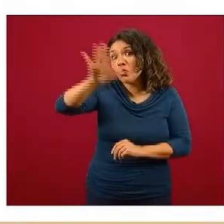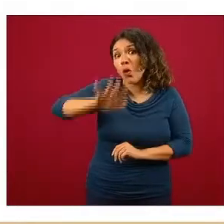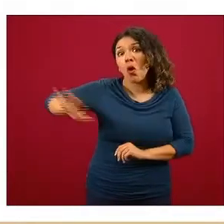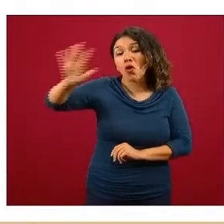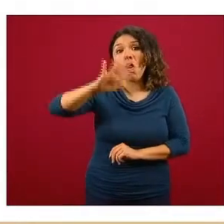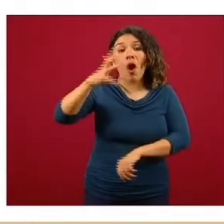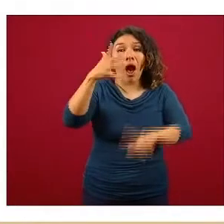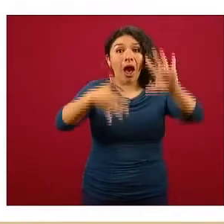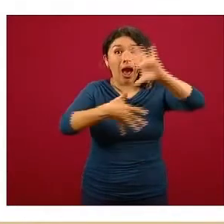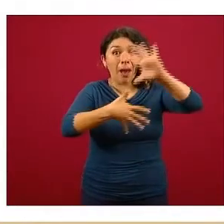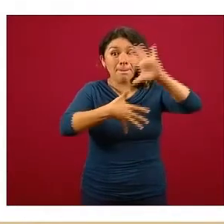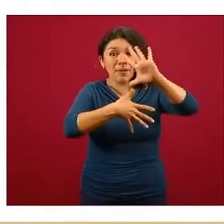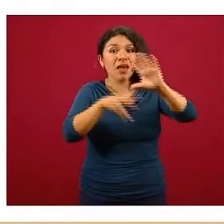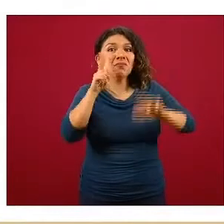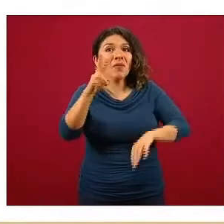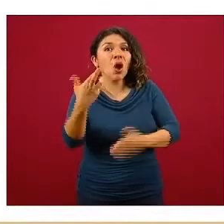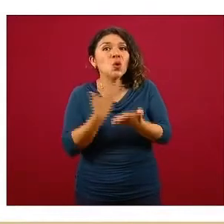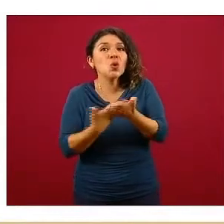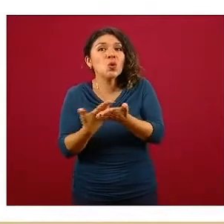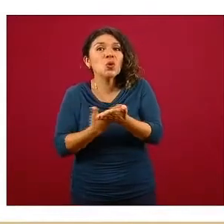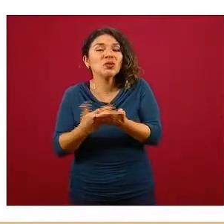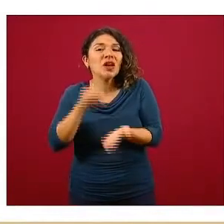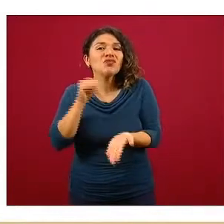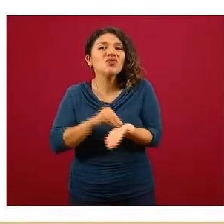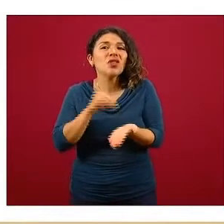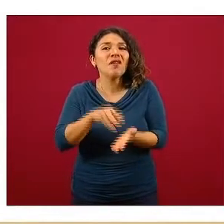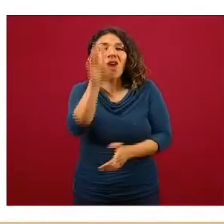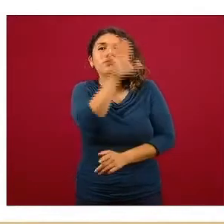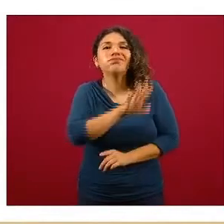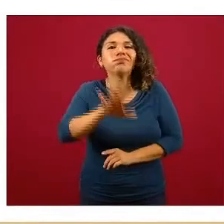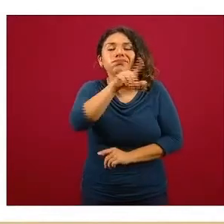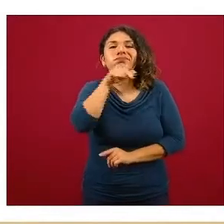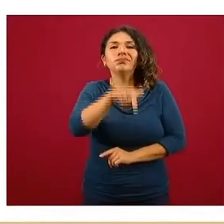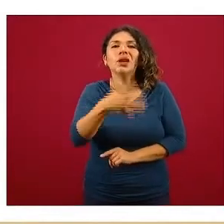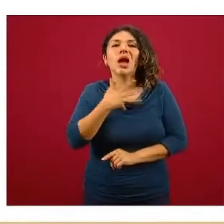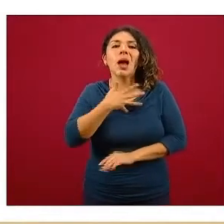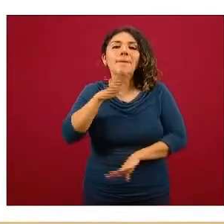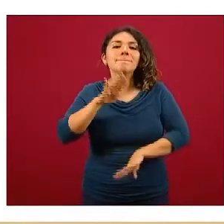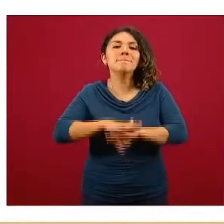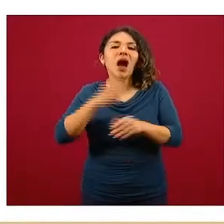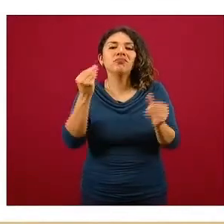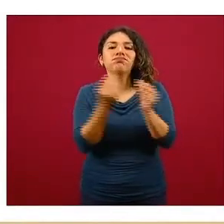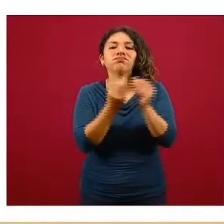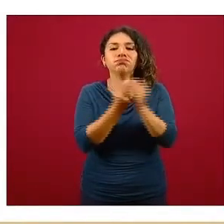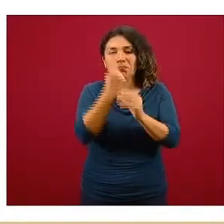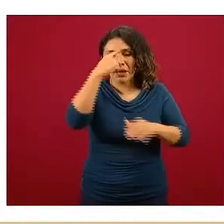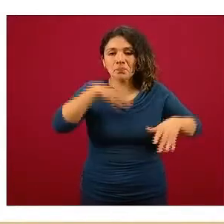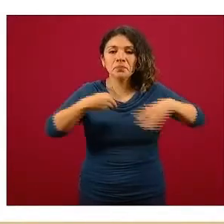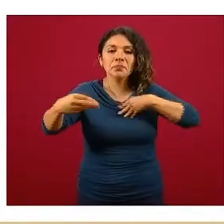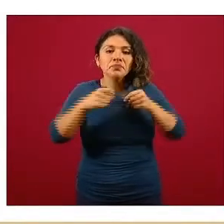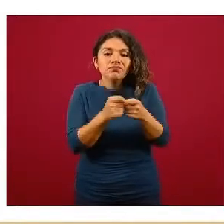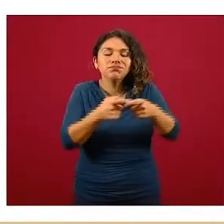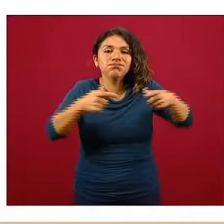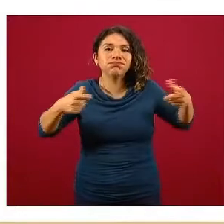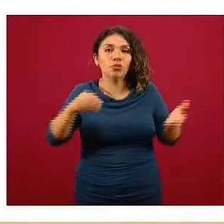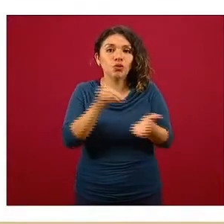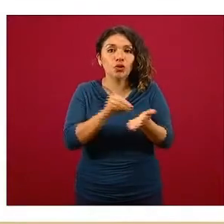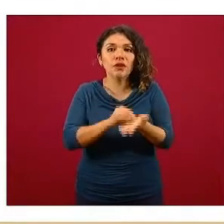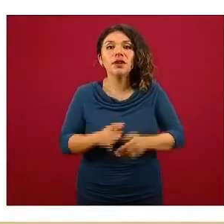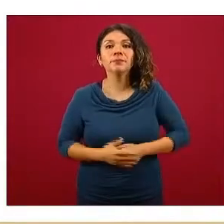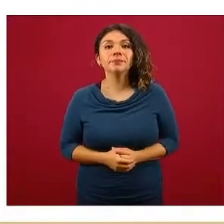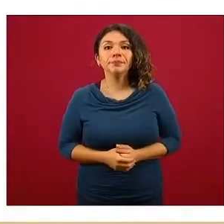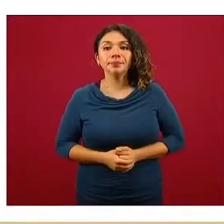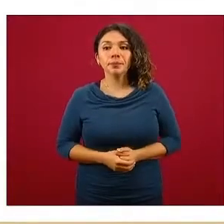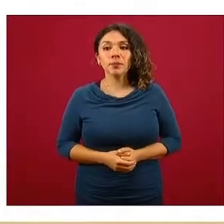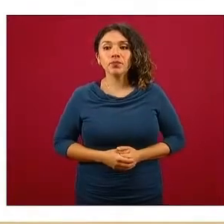de las Américas se pinta de rosa y significa que estamos en esta clasificación de transmisión comunitaria. ¿Me puede pasar